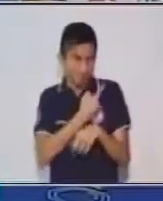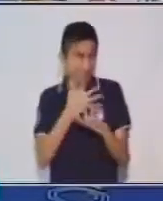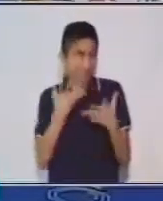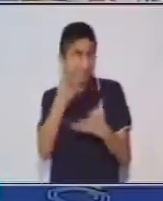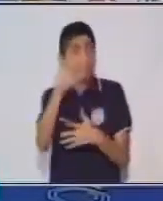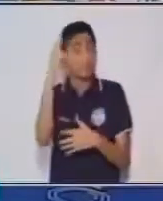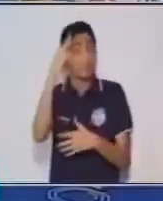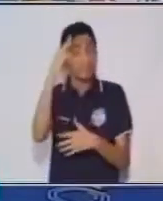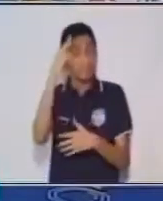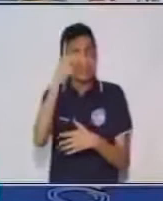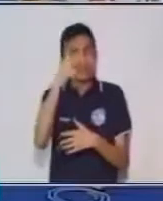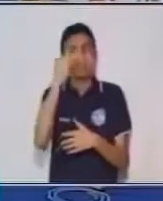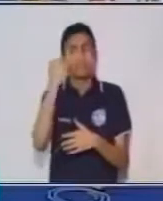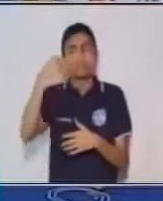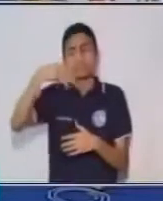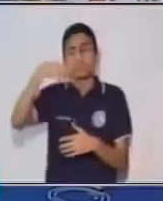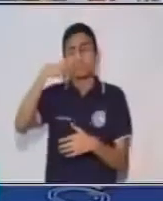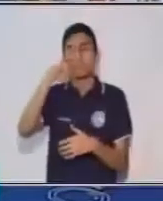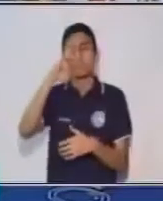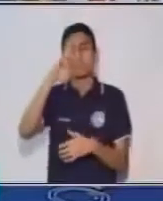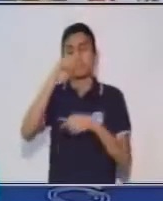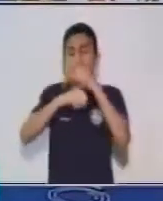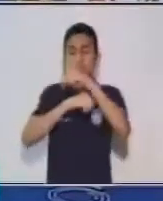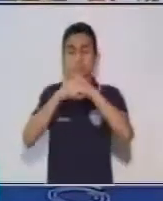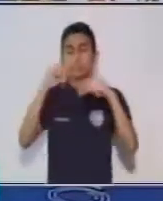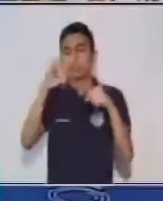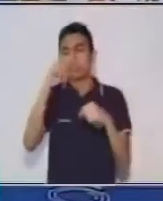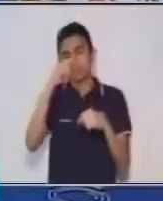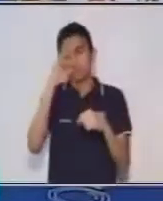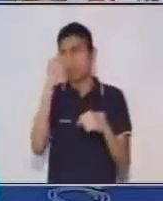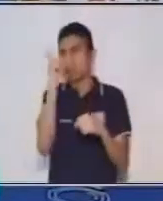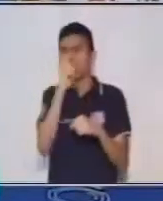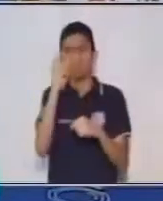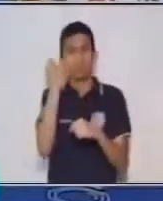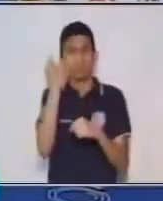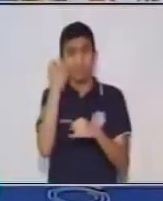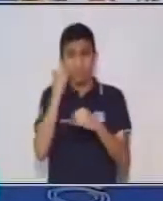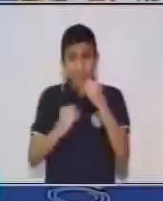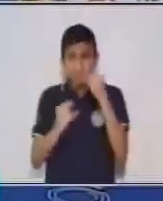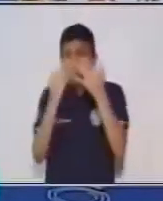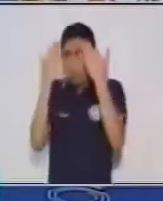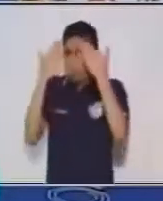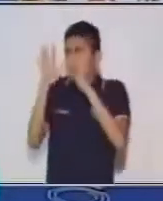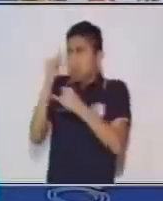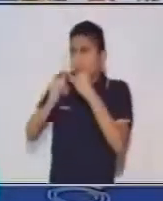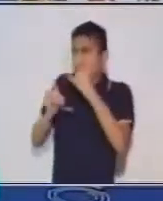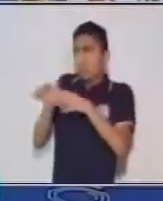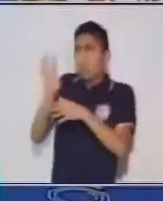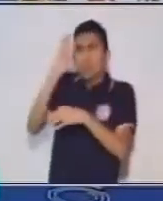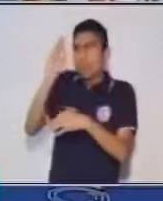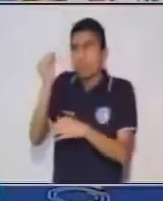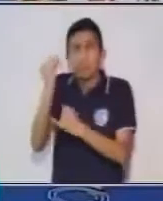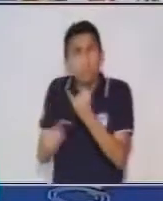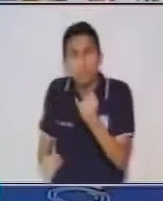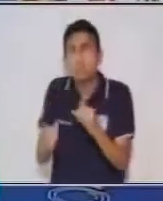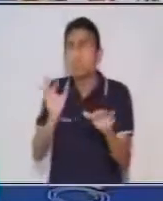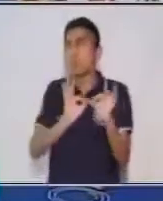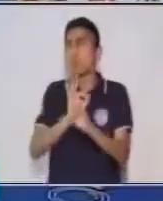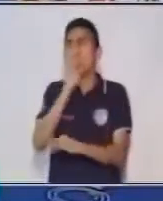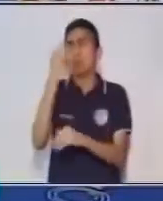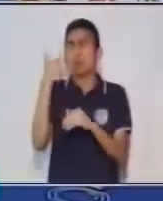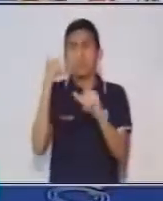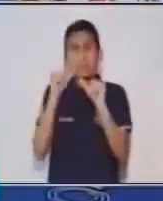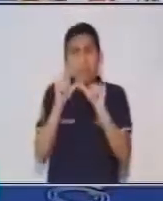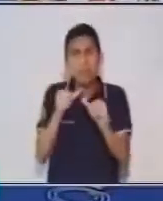Recuérdate que como es imperfecto no ha terminado, es decir, no podemos decir si ya acabó, por qué acabó, si va a